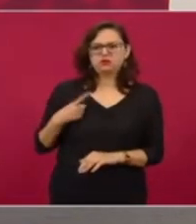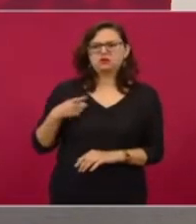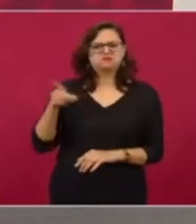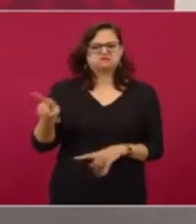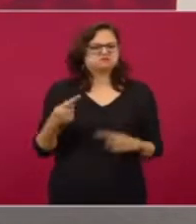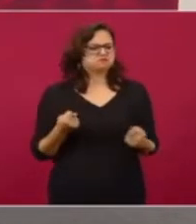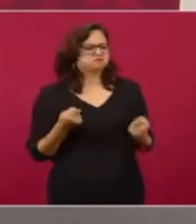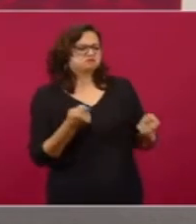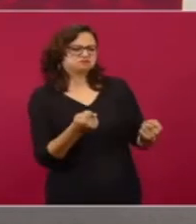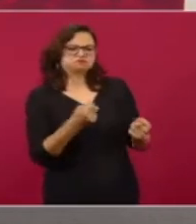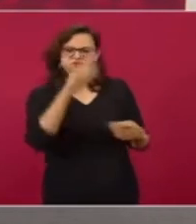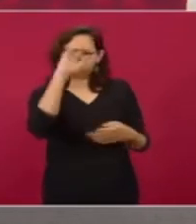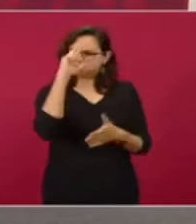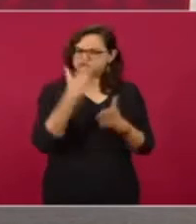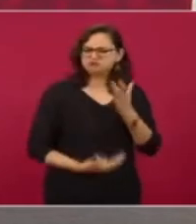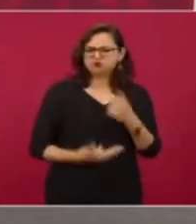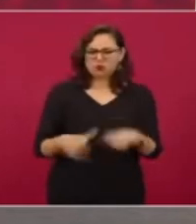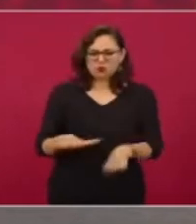cuánto